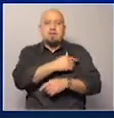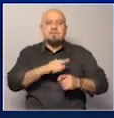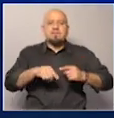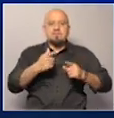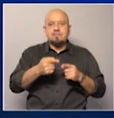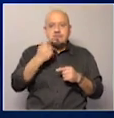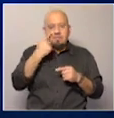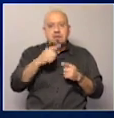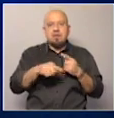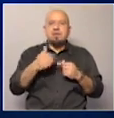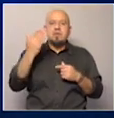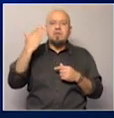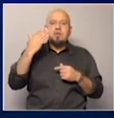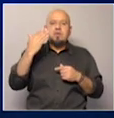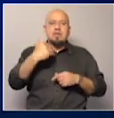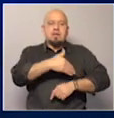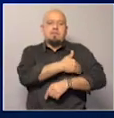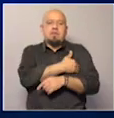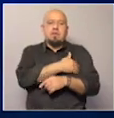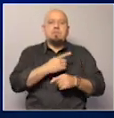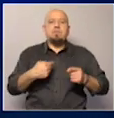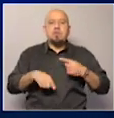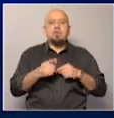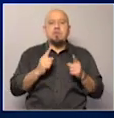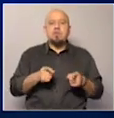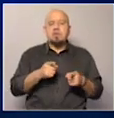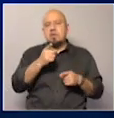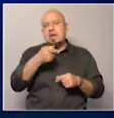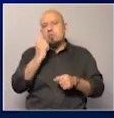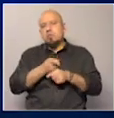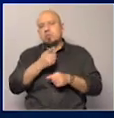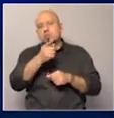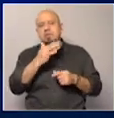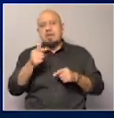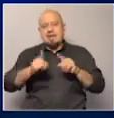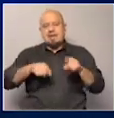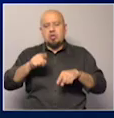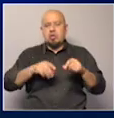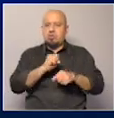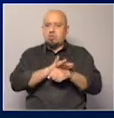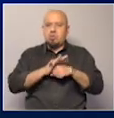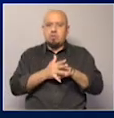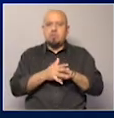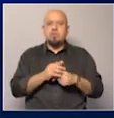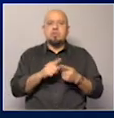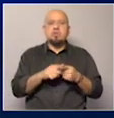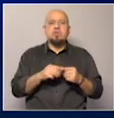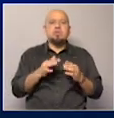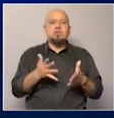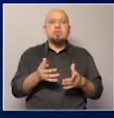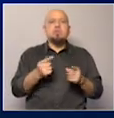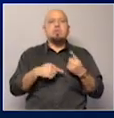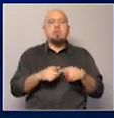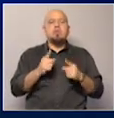aquella imagen de ella saludando el balcón con la biblia pero luego también se la acusó primero de una mala gestión de la pandemia y la misma afectada por el comité